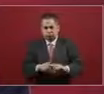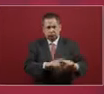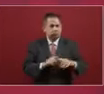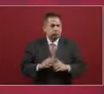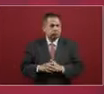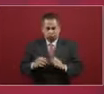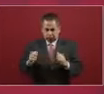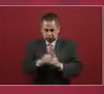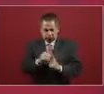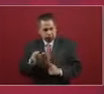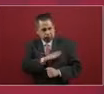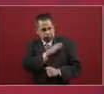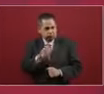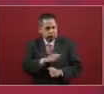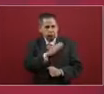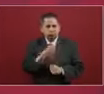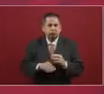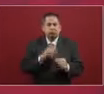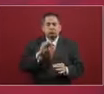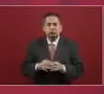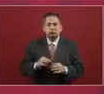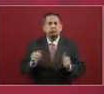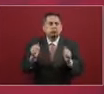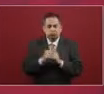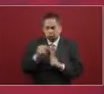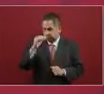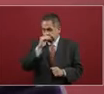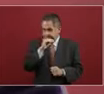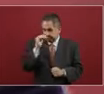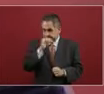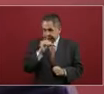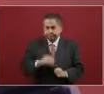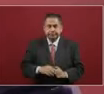de calidad y gratuita